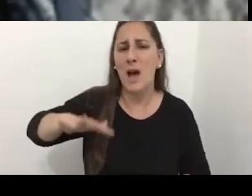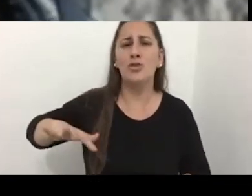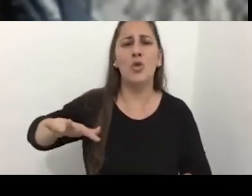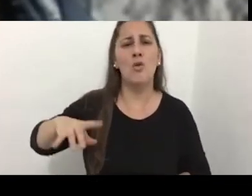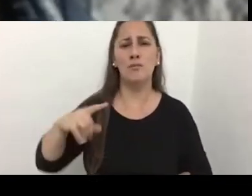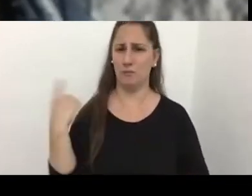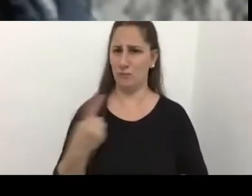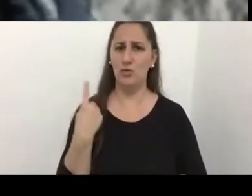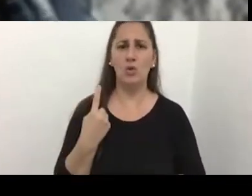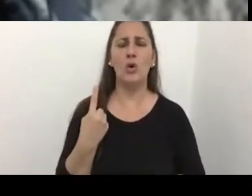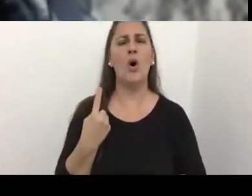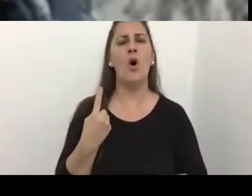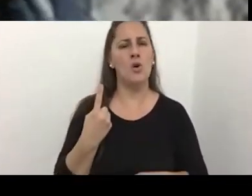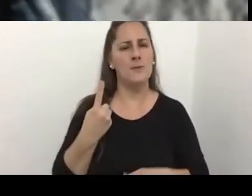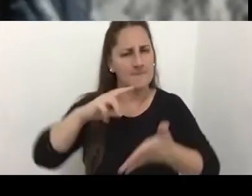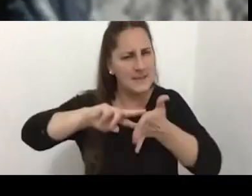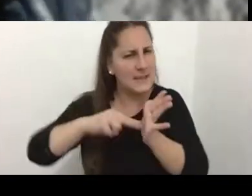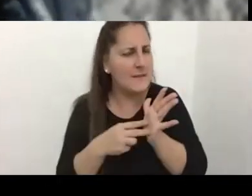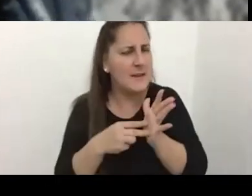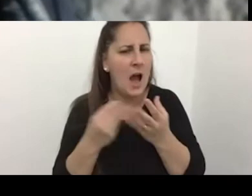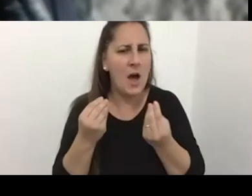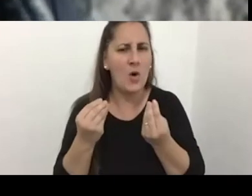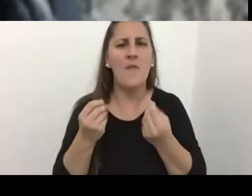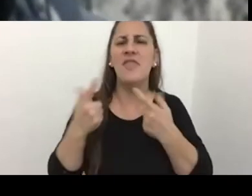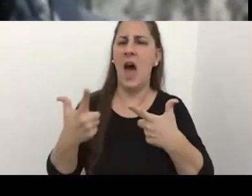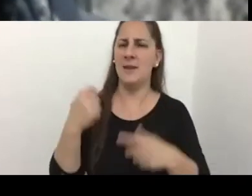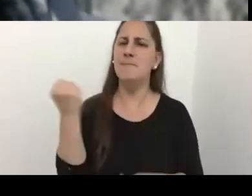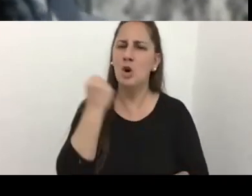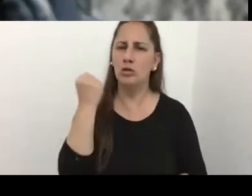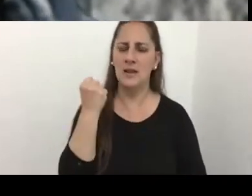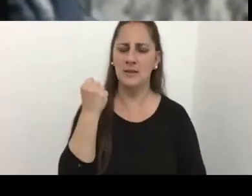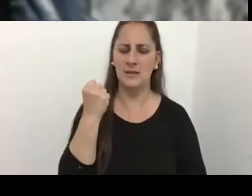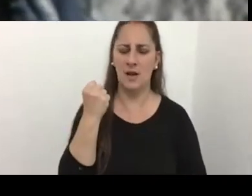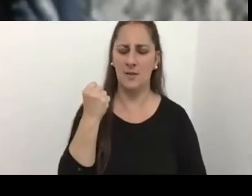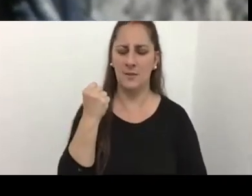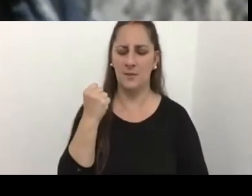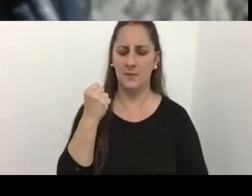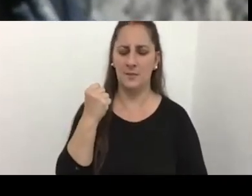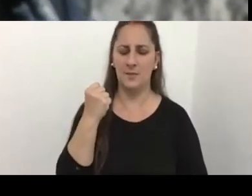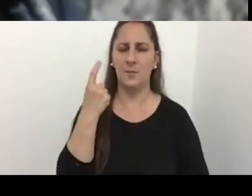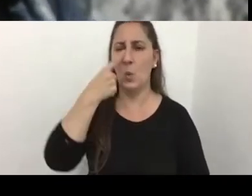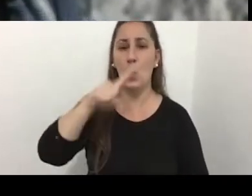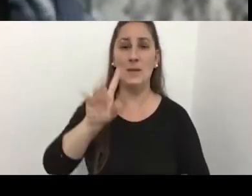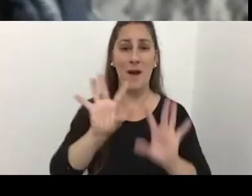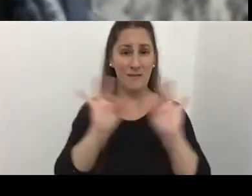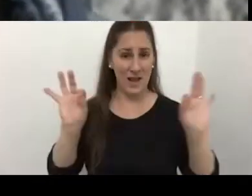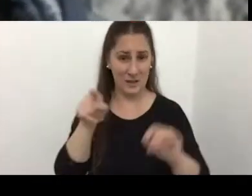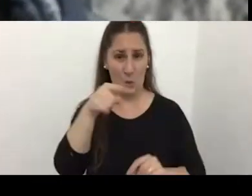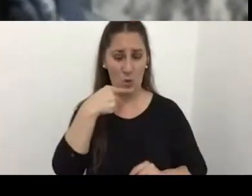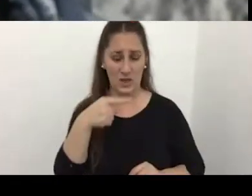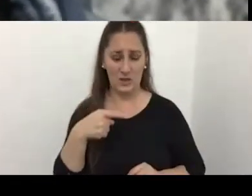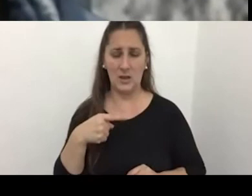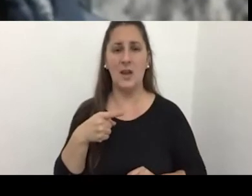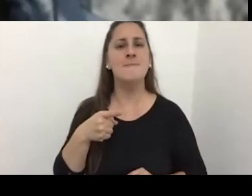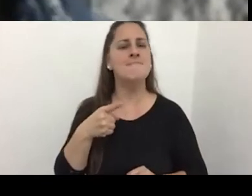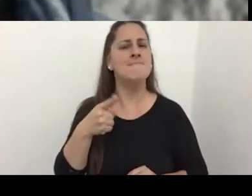está resignificado, había que en todo caso darle la importancia, porque esa última frase que vos dijiste es la que resume